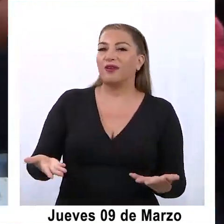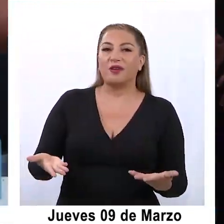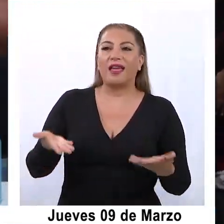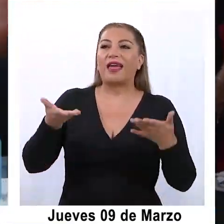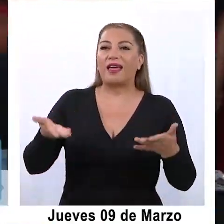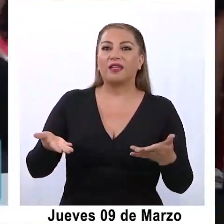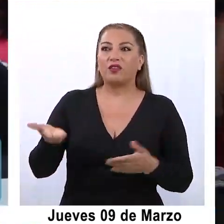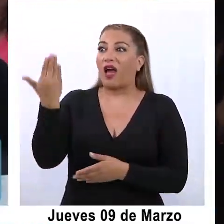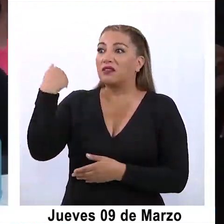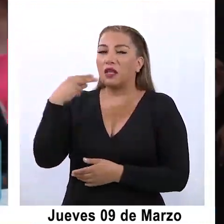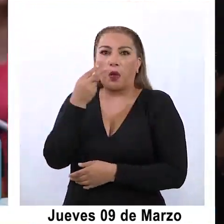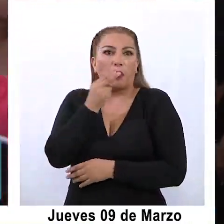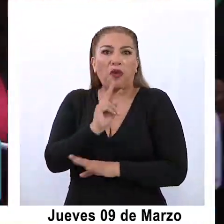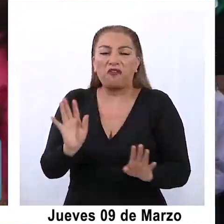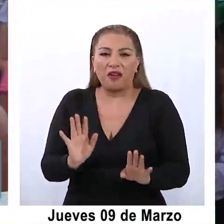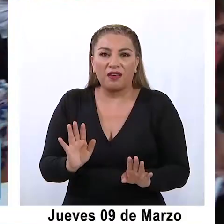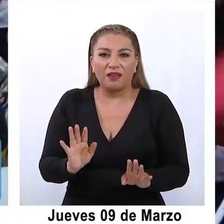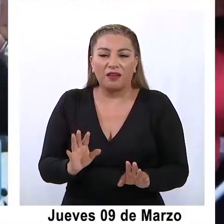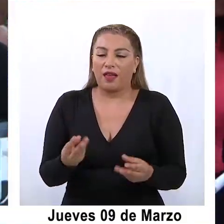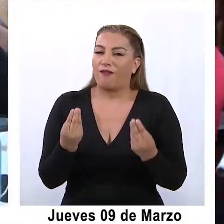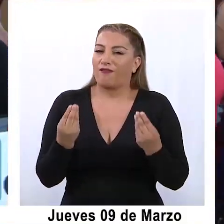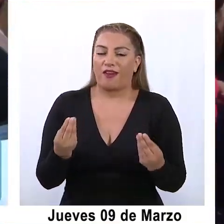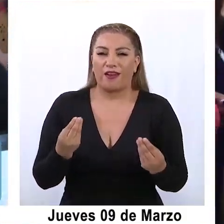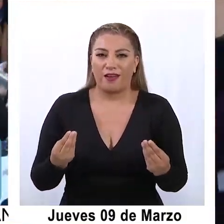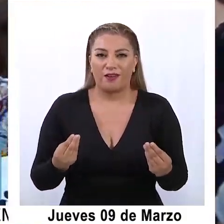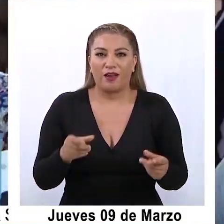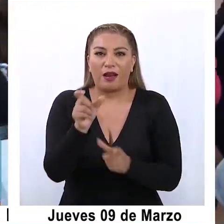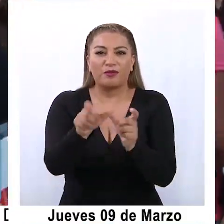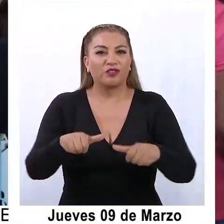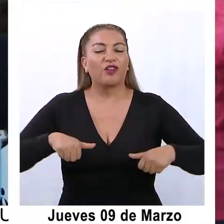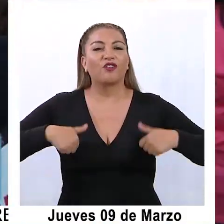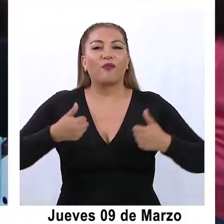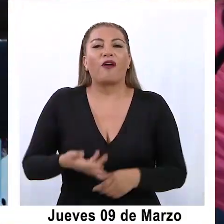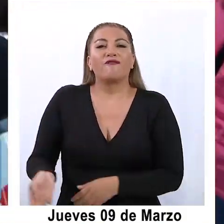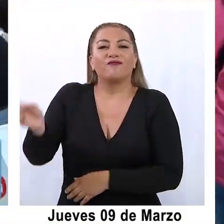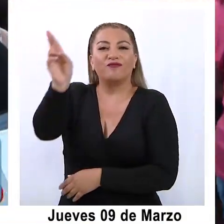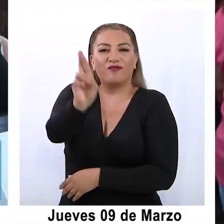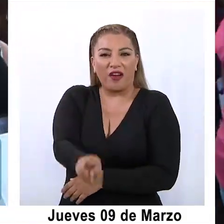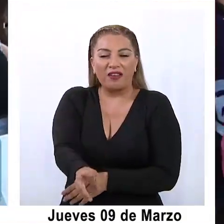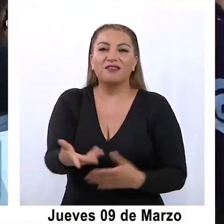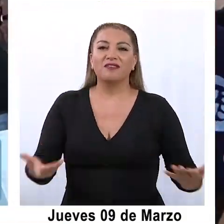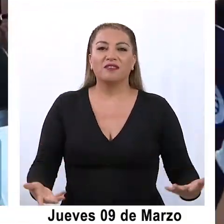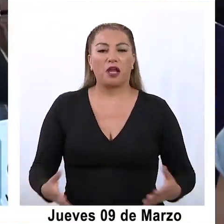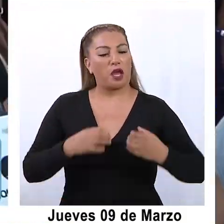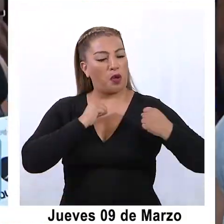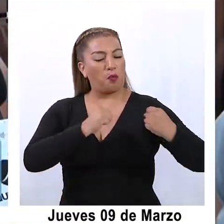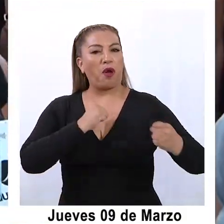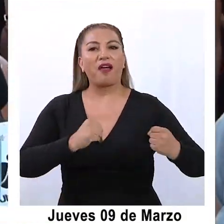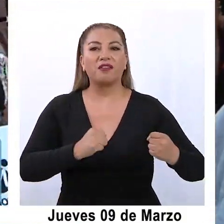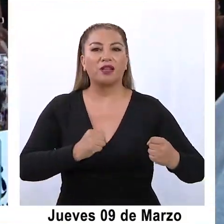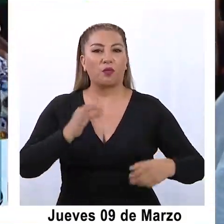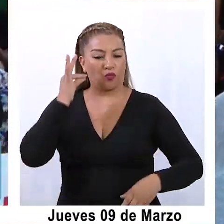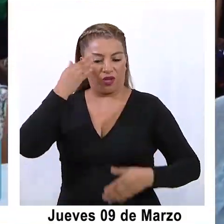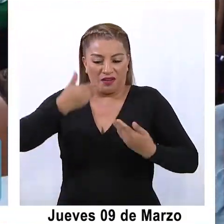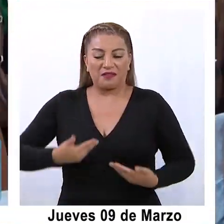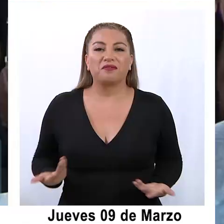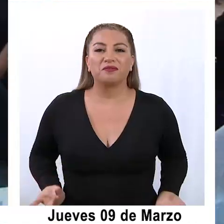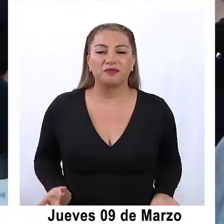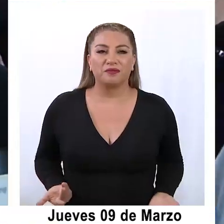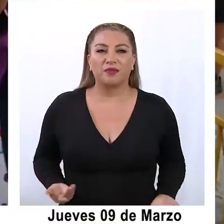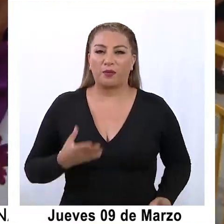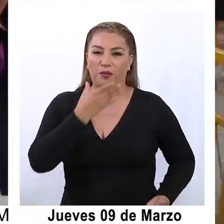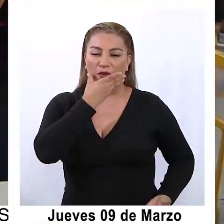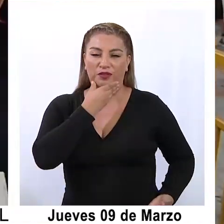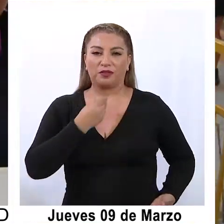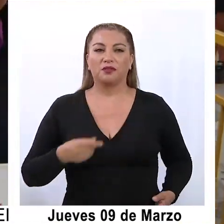en mi época no se veía. Excelente, de que la juventud vuelvan a tener y empoderarse de ser mujer.